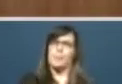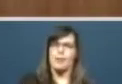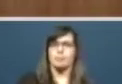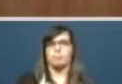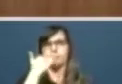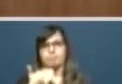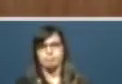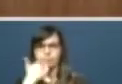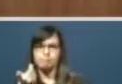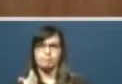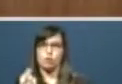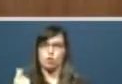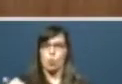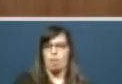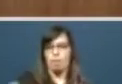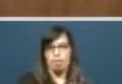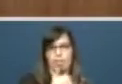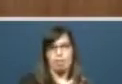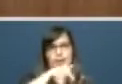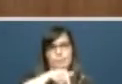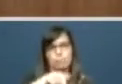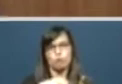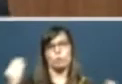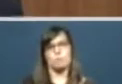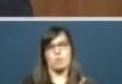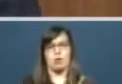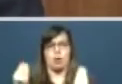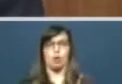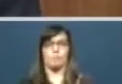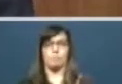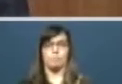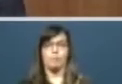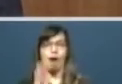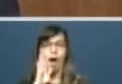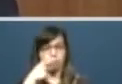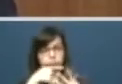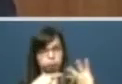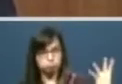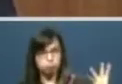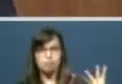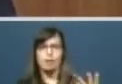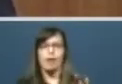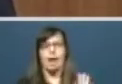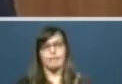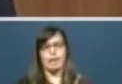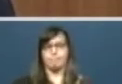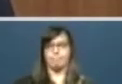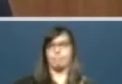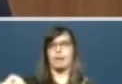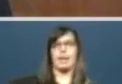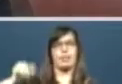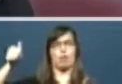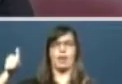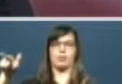de la recaudación tributaria factores todos ellos que acaban de animar al gobierno de la nación a plantear una